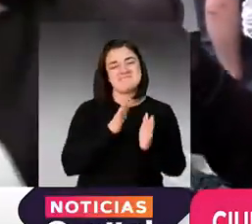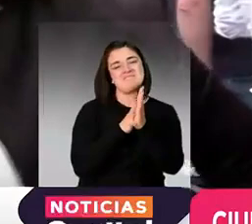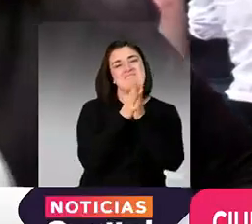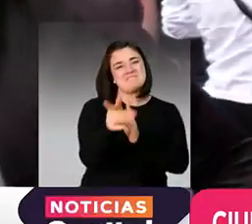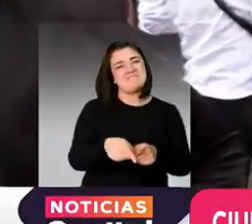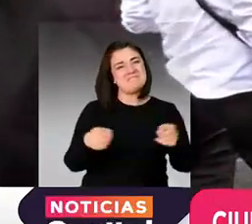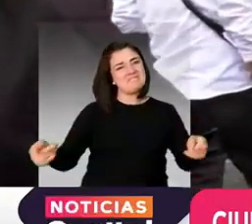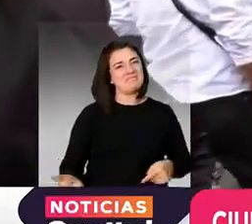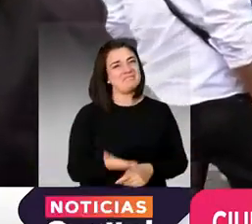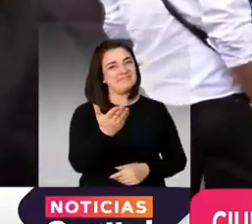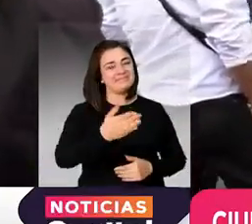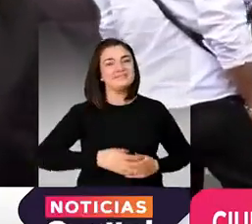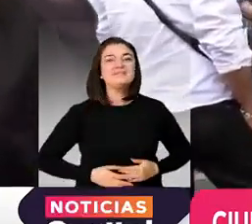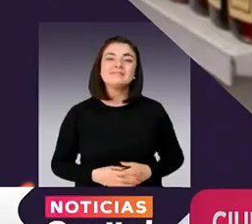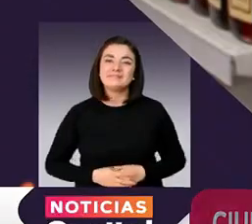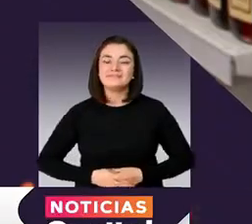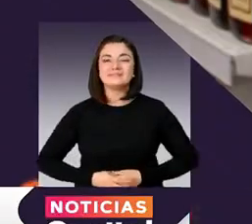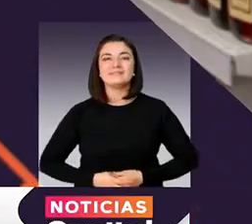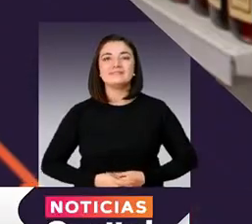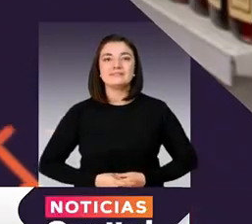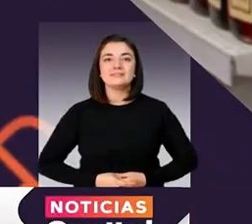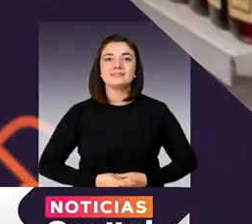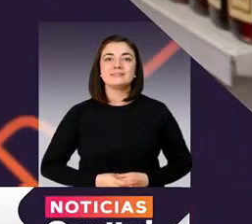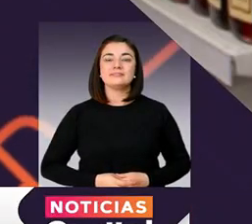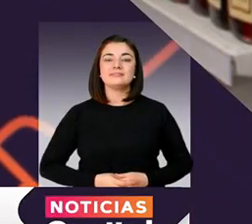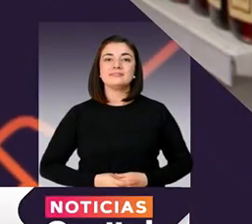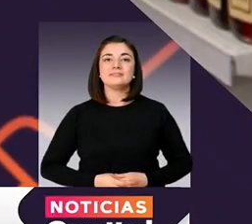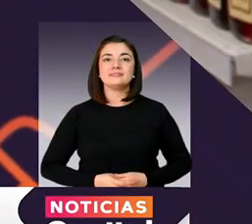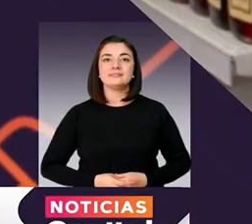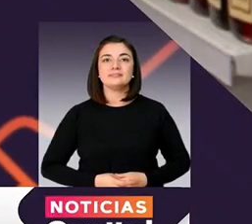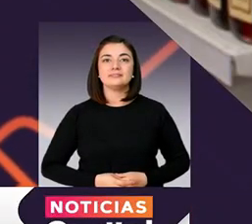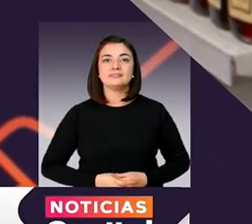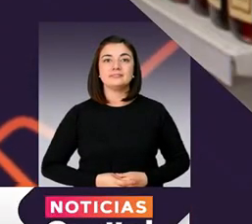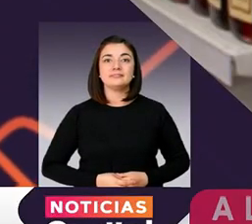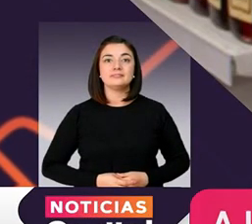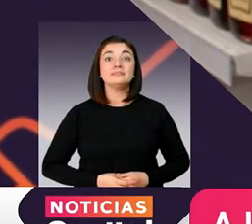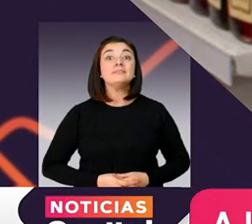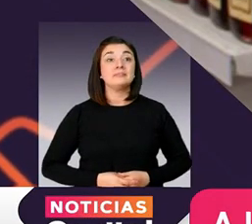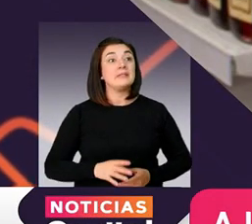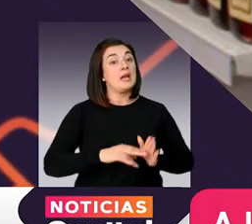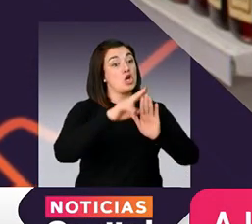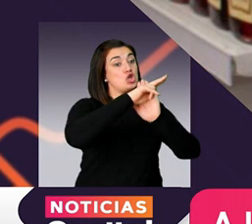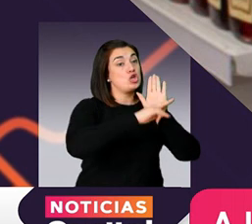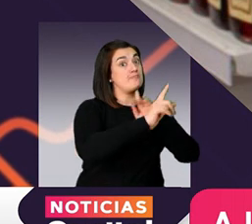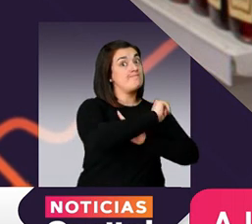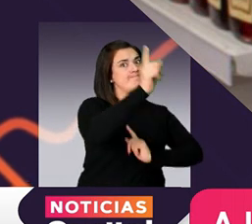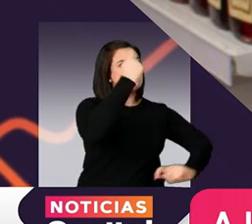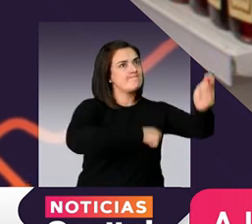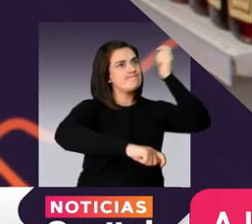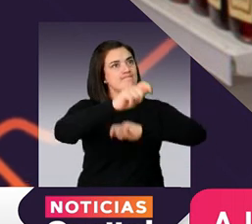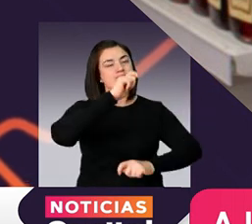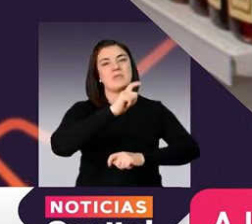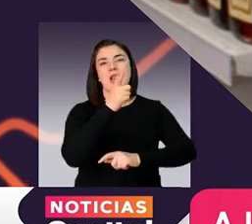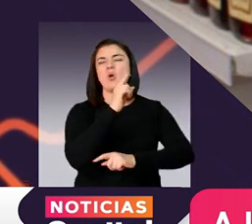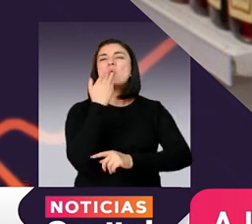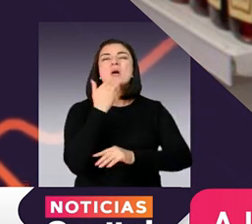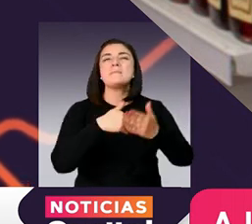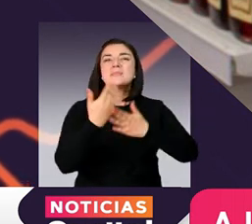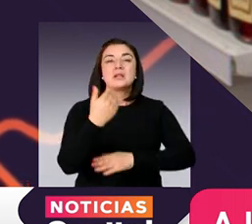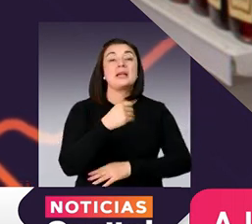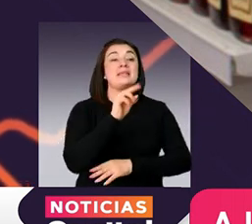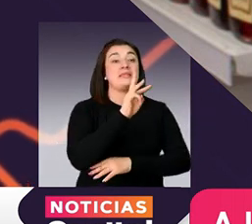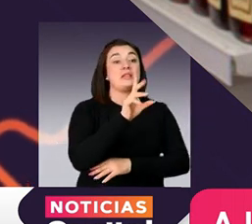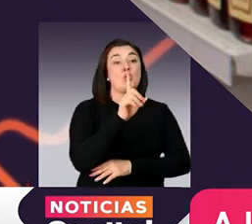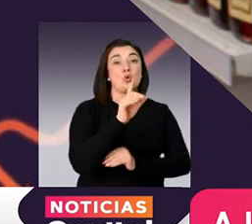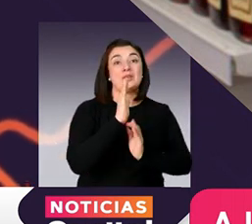siguiente informe. La restricción del expendio y consumo de licor inicia el 31 de diciembre a las 0